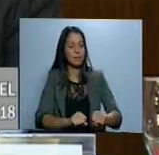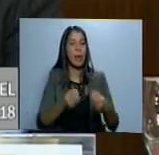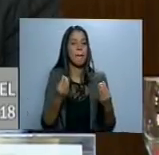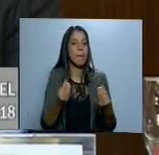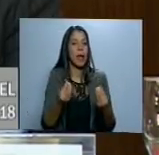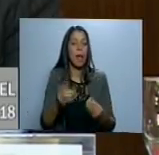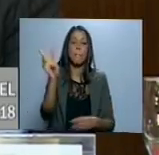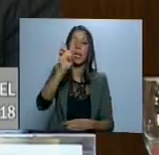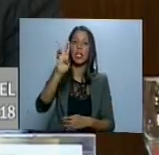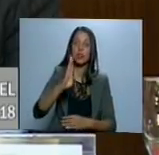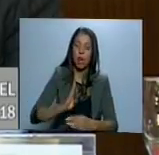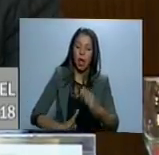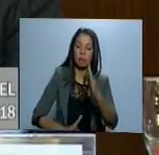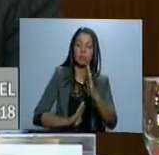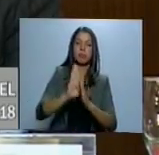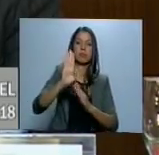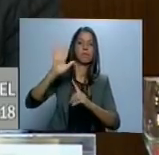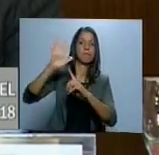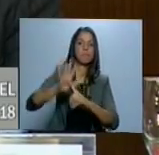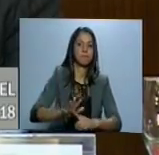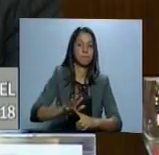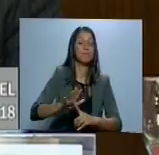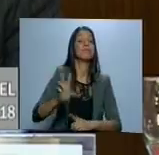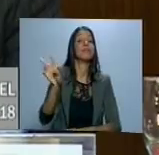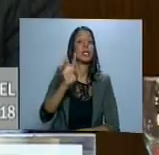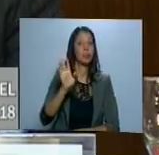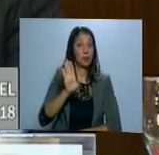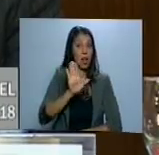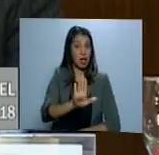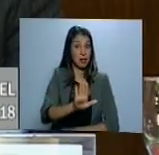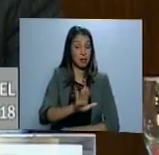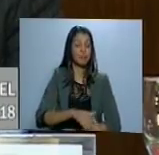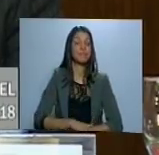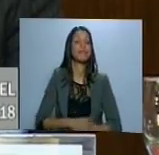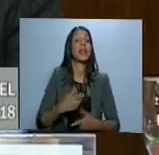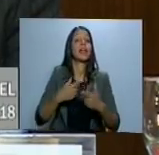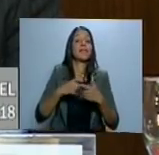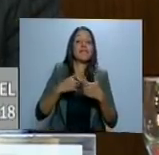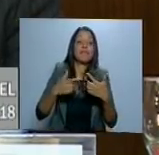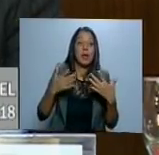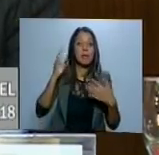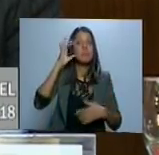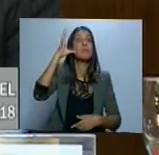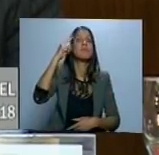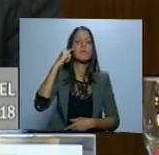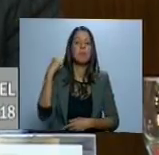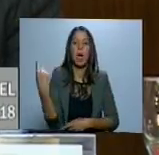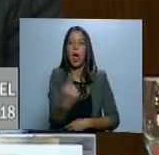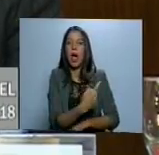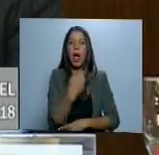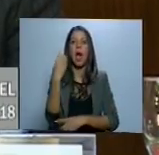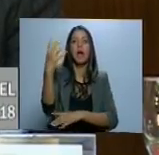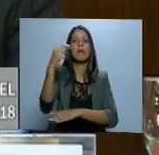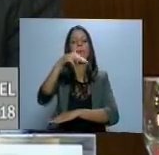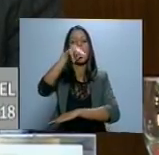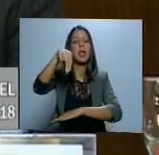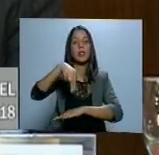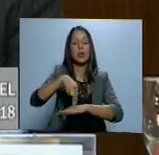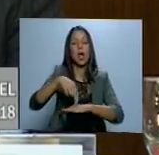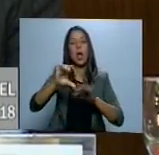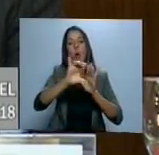el desarrollo económico y social de nuestra República, ante lo cual la Asamblea Nacional Constituyente se